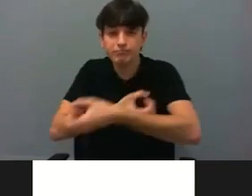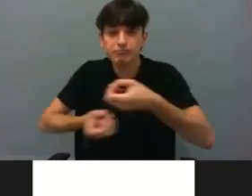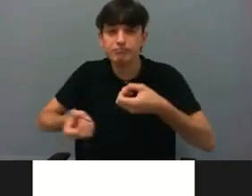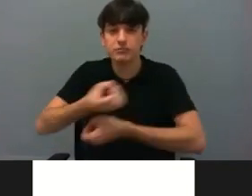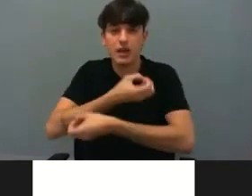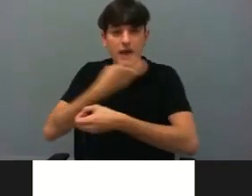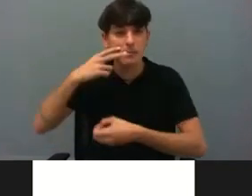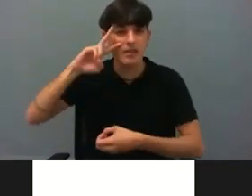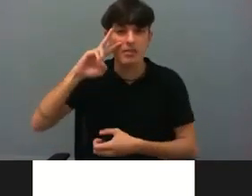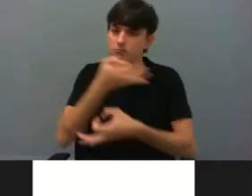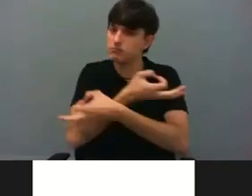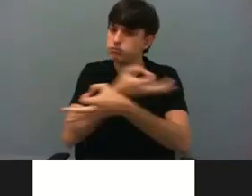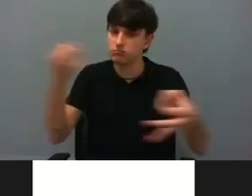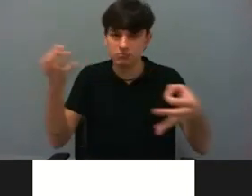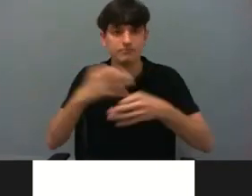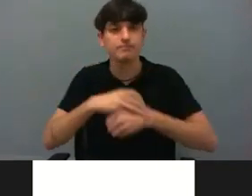extraordinario.